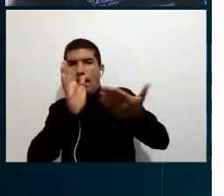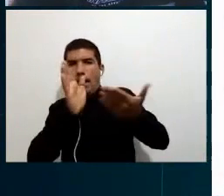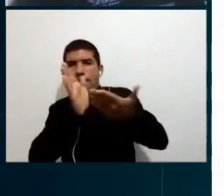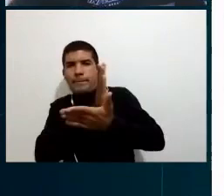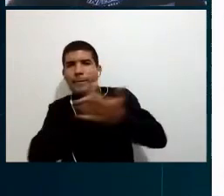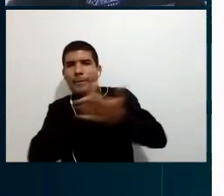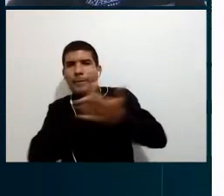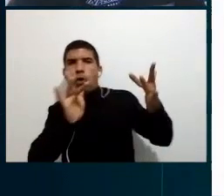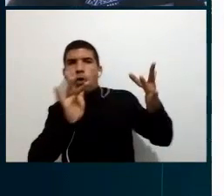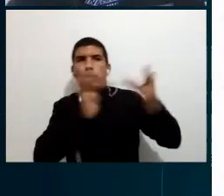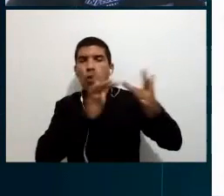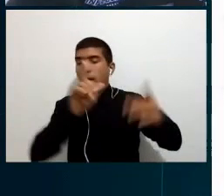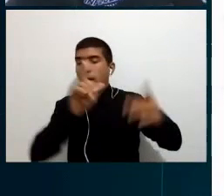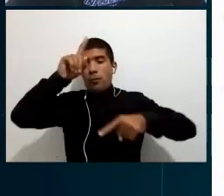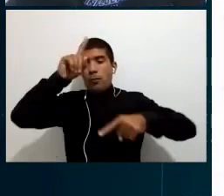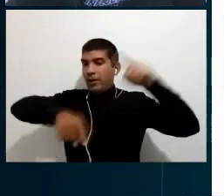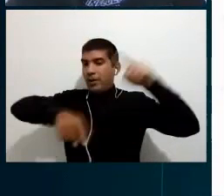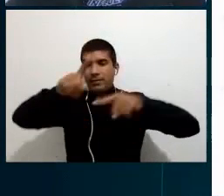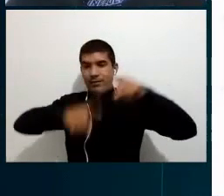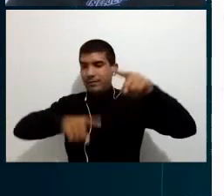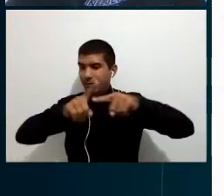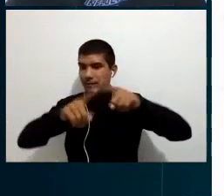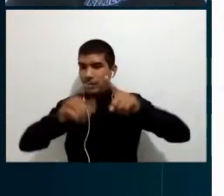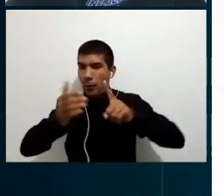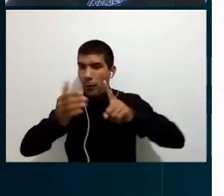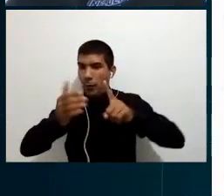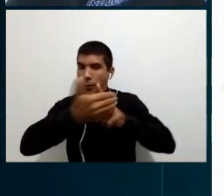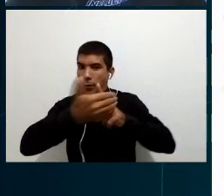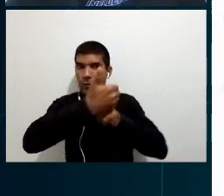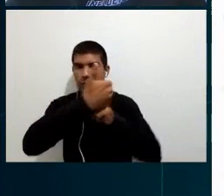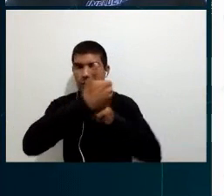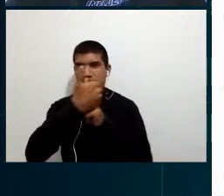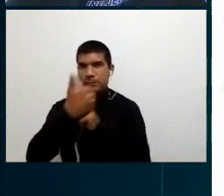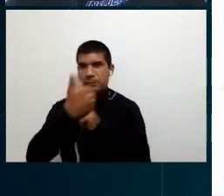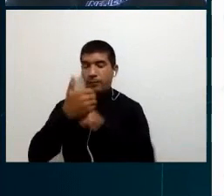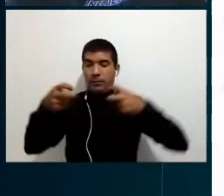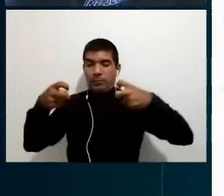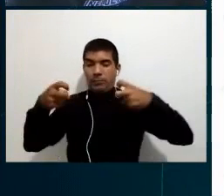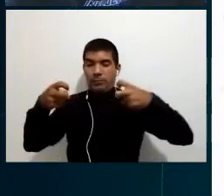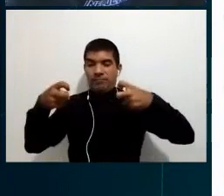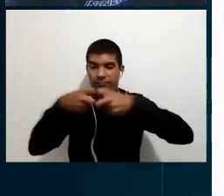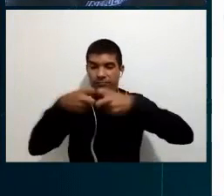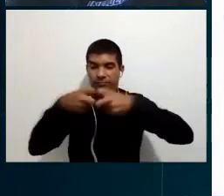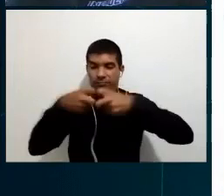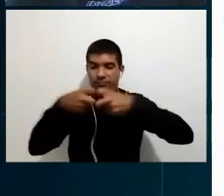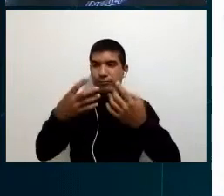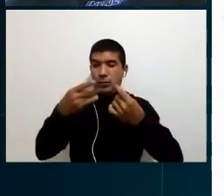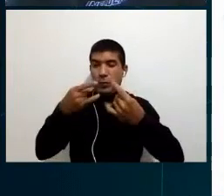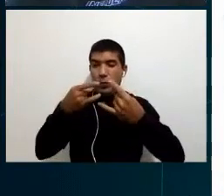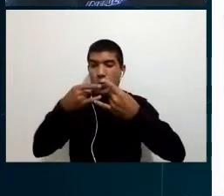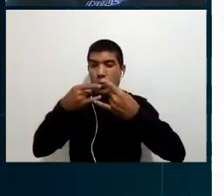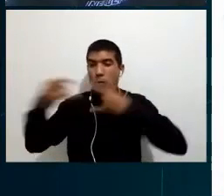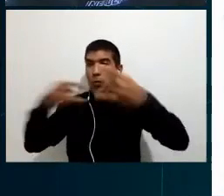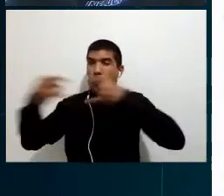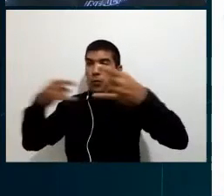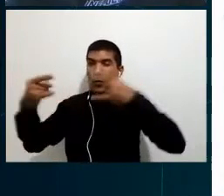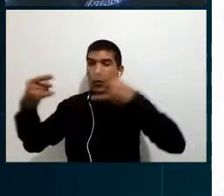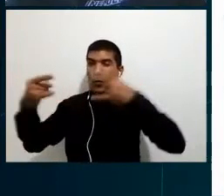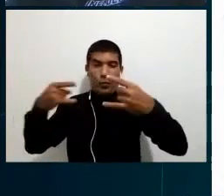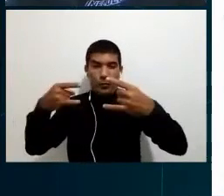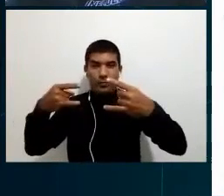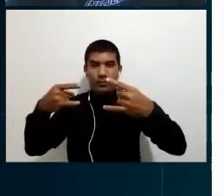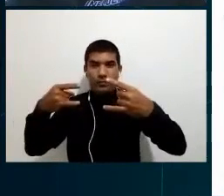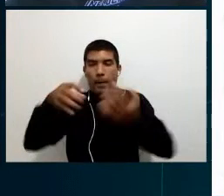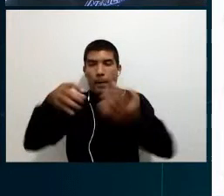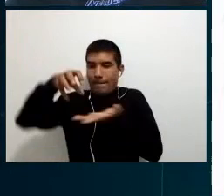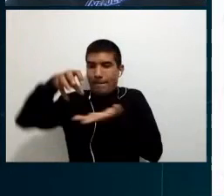actualmente, las tecnologías que usamos en el sistema de transmisión y distribución para las subestaciones encapsuladas